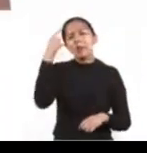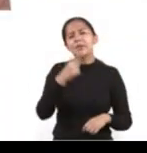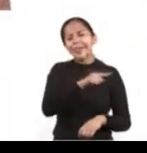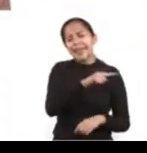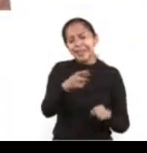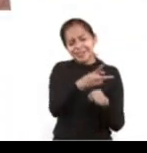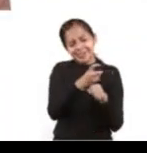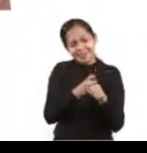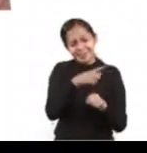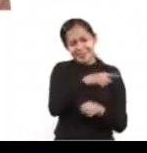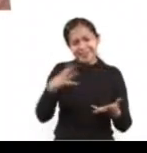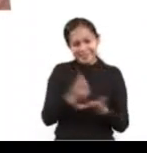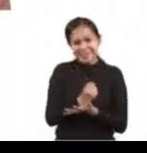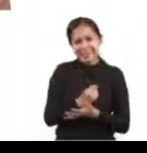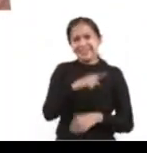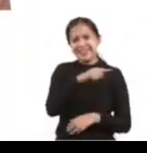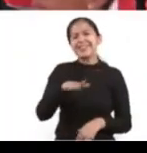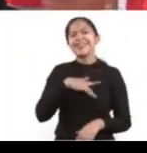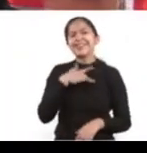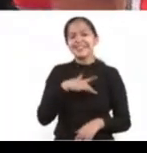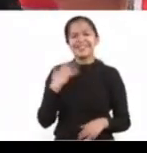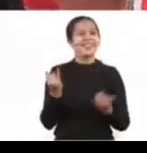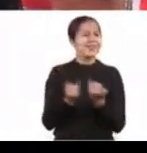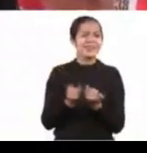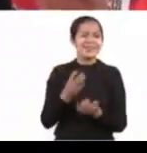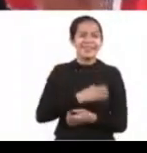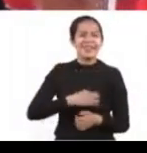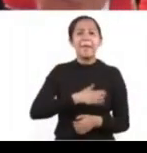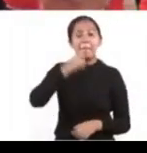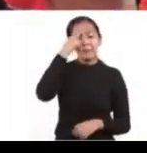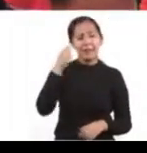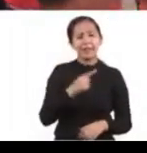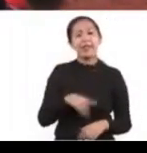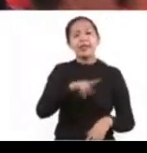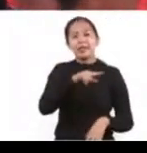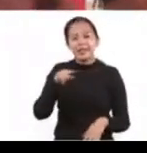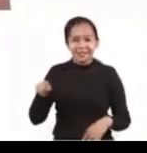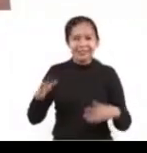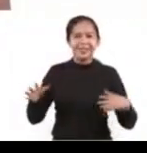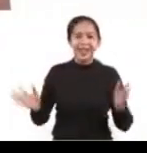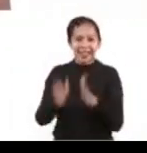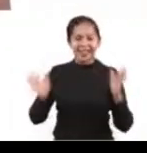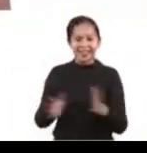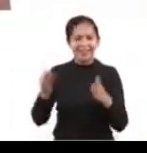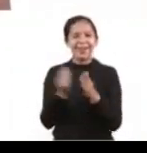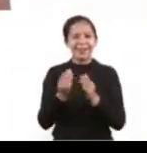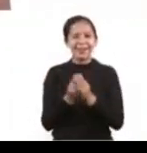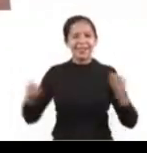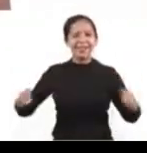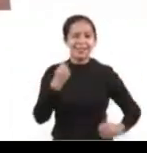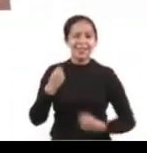mundiales invitados! El Consejo Mundial de Boxeo cerrado la tarea para motivarlos a todos ustedes esta clase masiva.